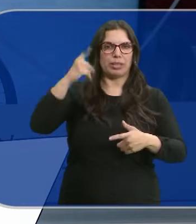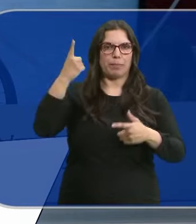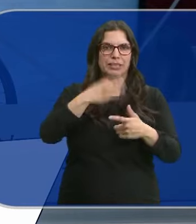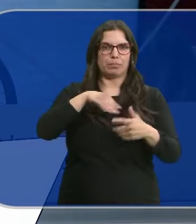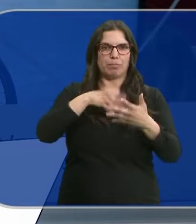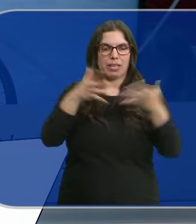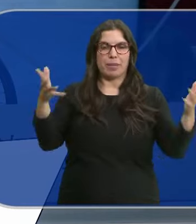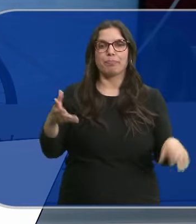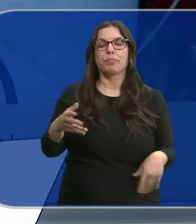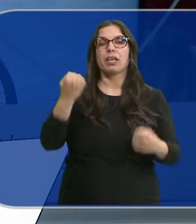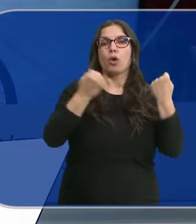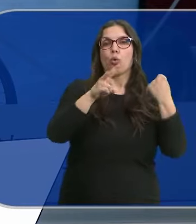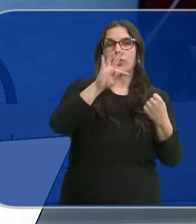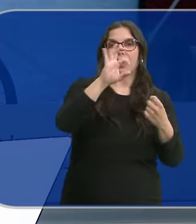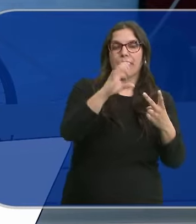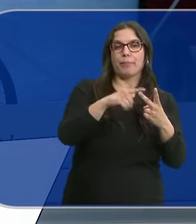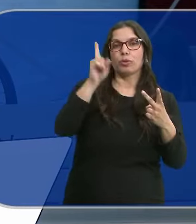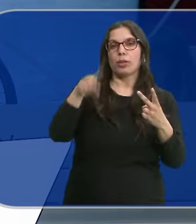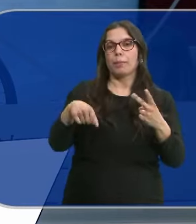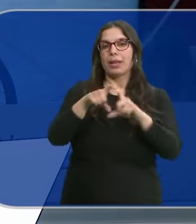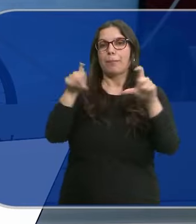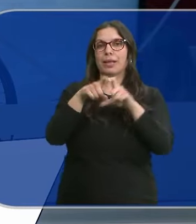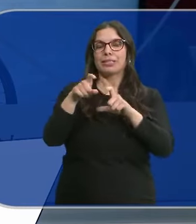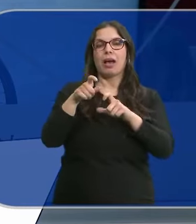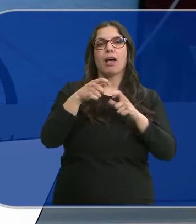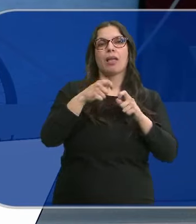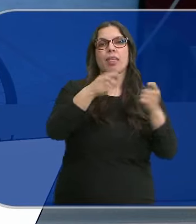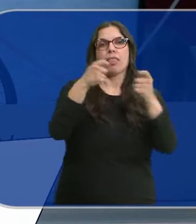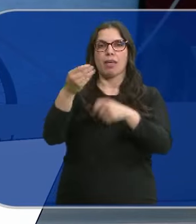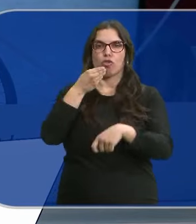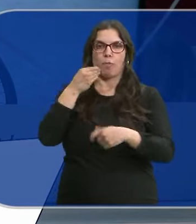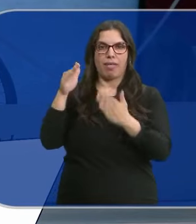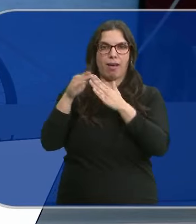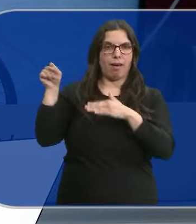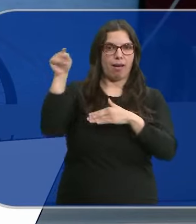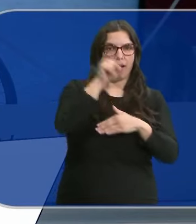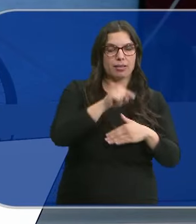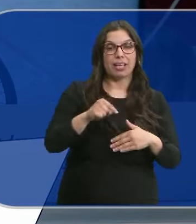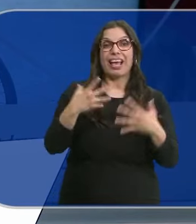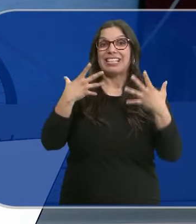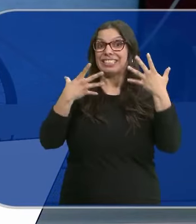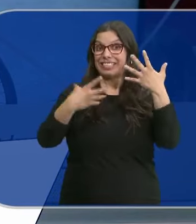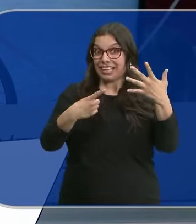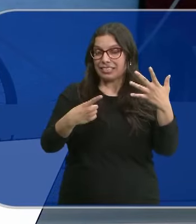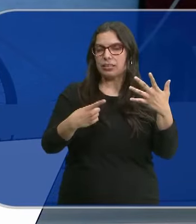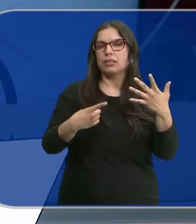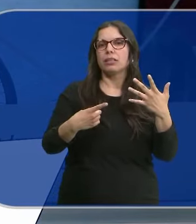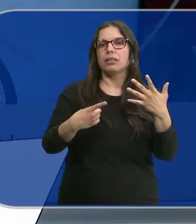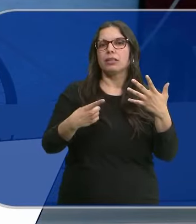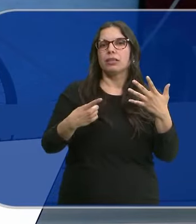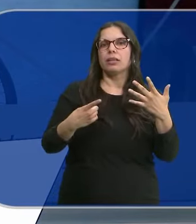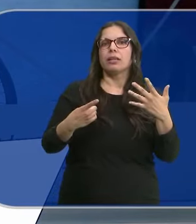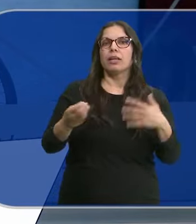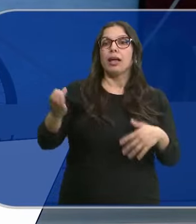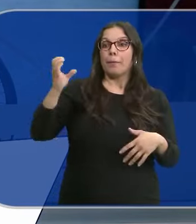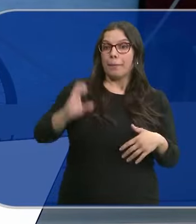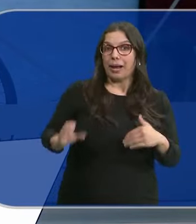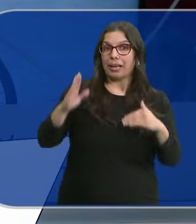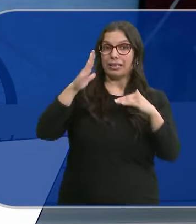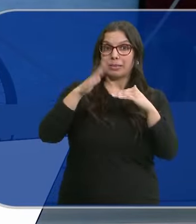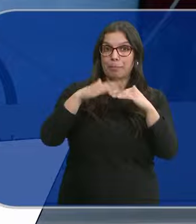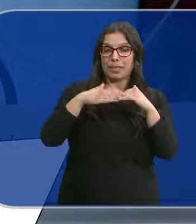los VTCs o las empresas de reparto de comida a domicilio. Al menos 6 de ellas no garantizan ni siquiera una retribución equivalente al